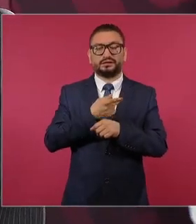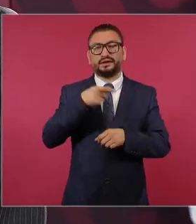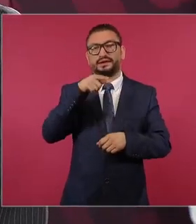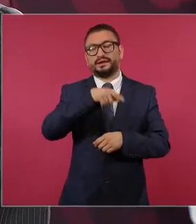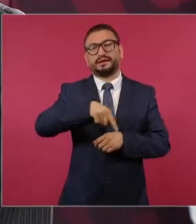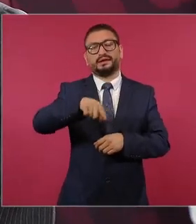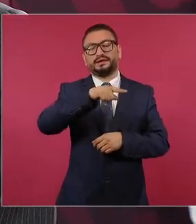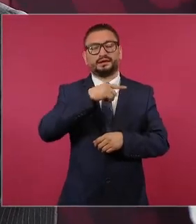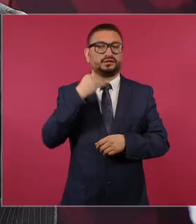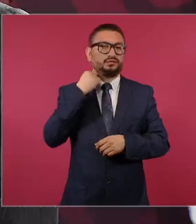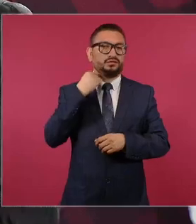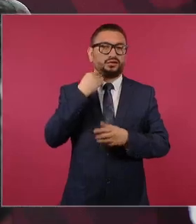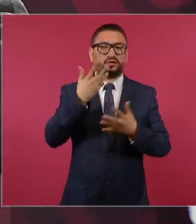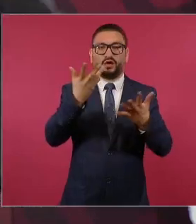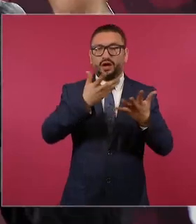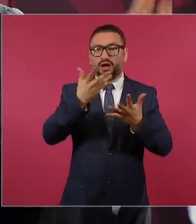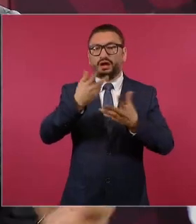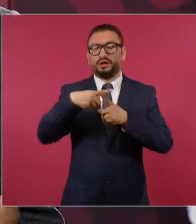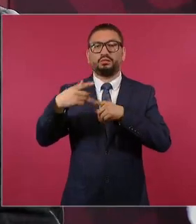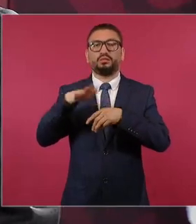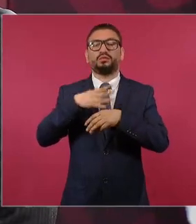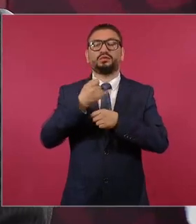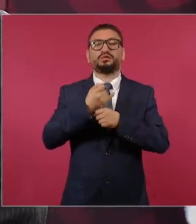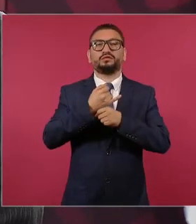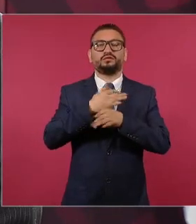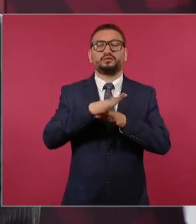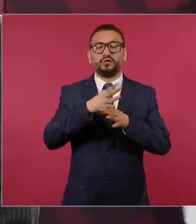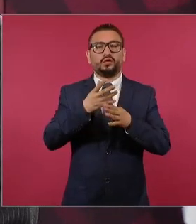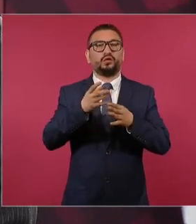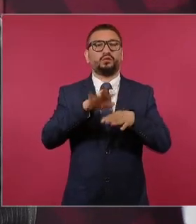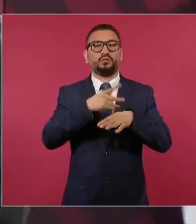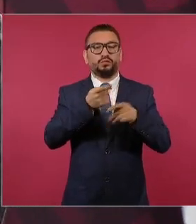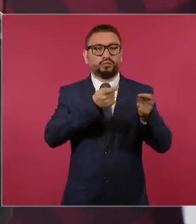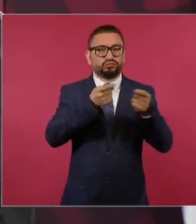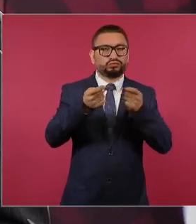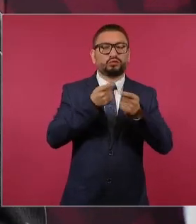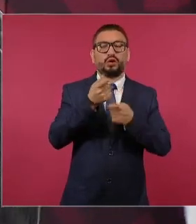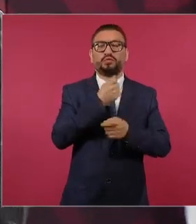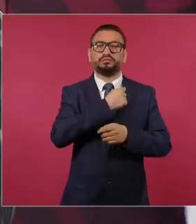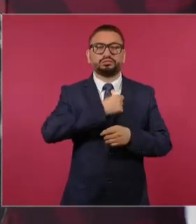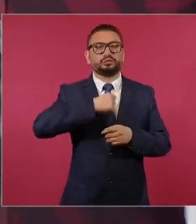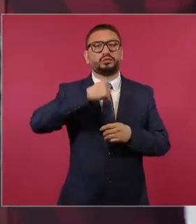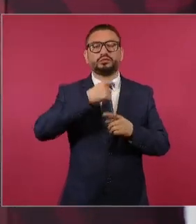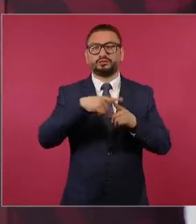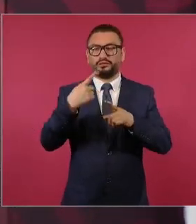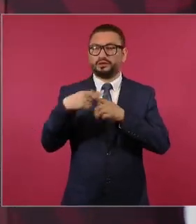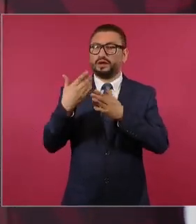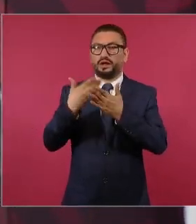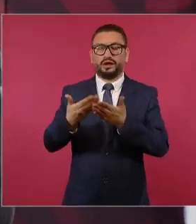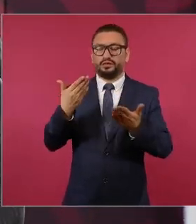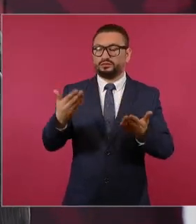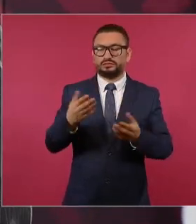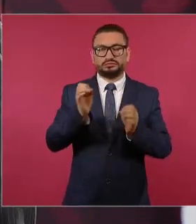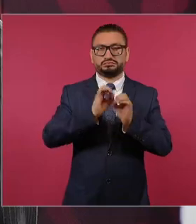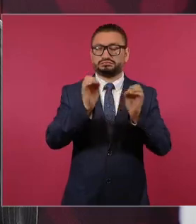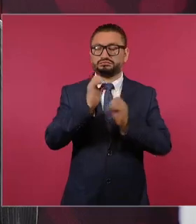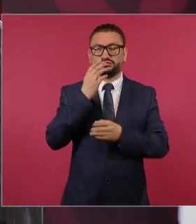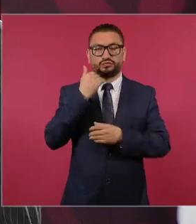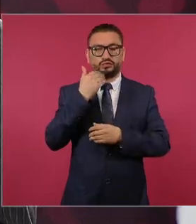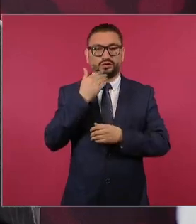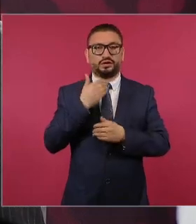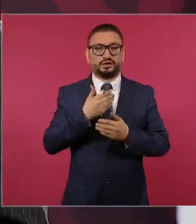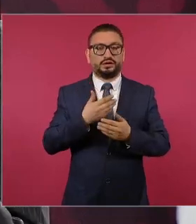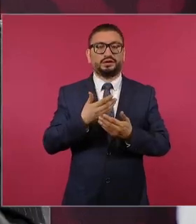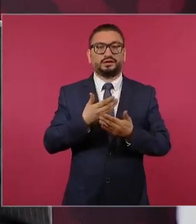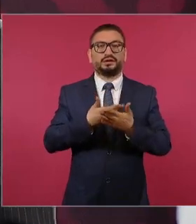estrellas, porque tenían mucha influencia, pero ahora no es así y